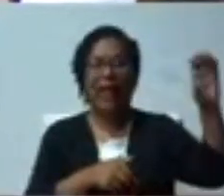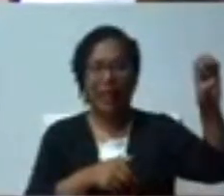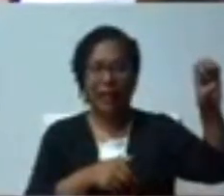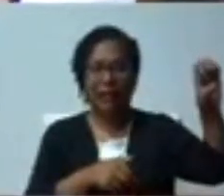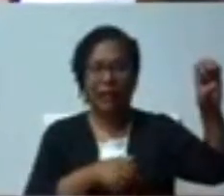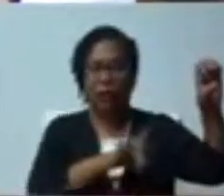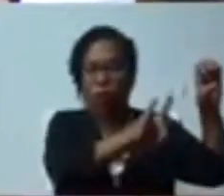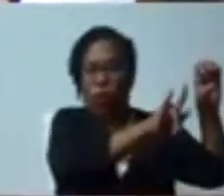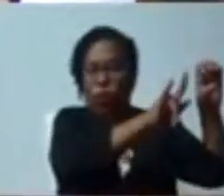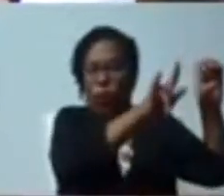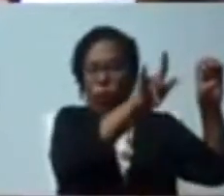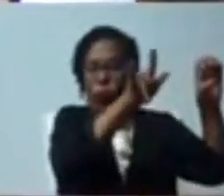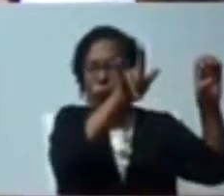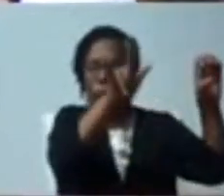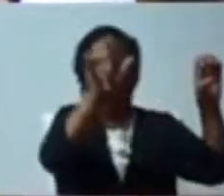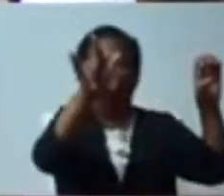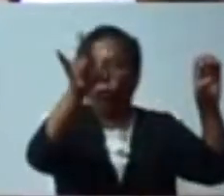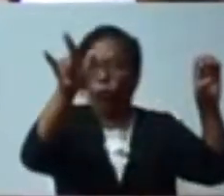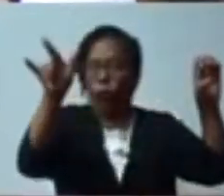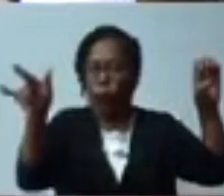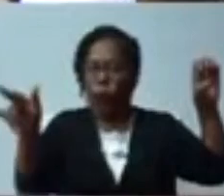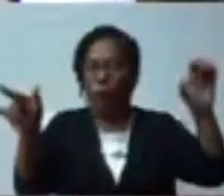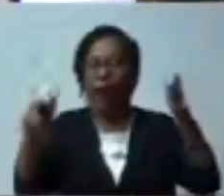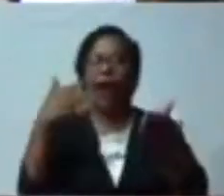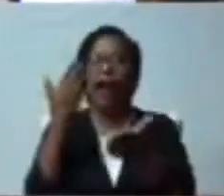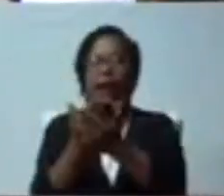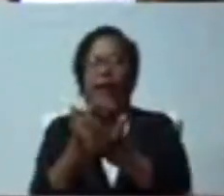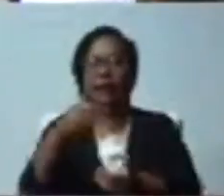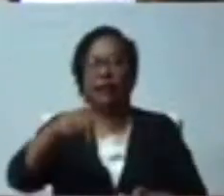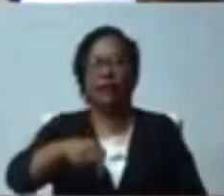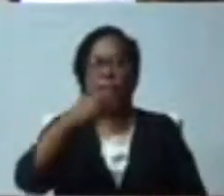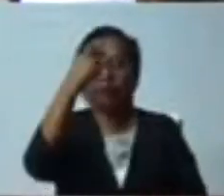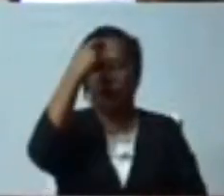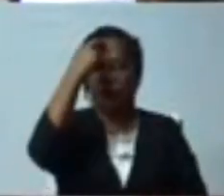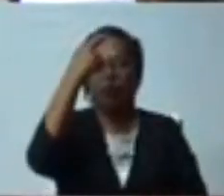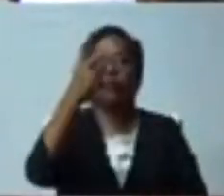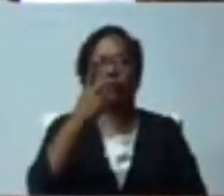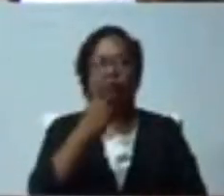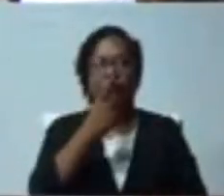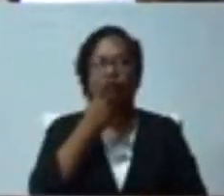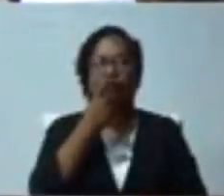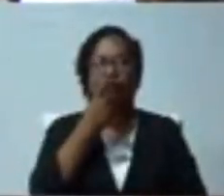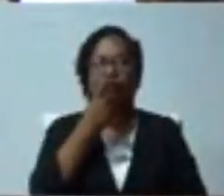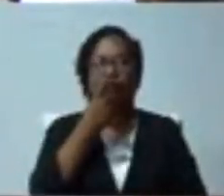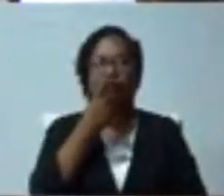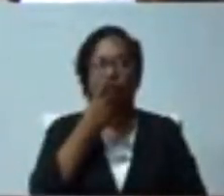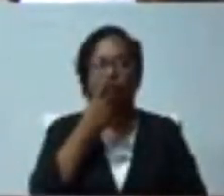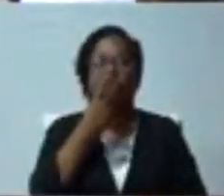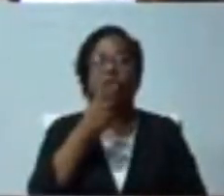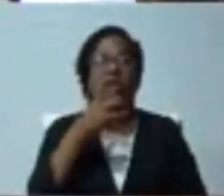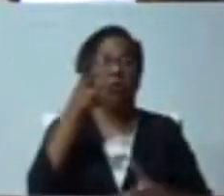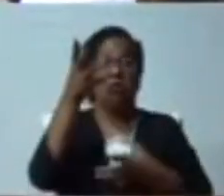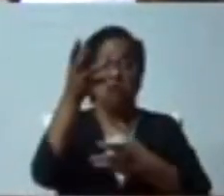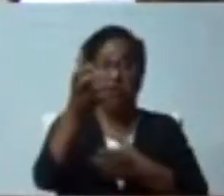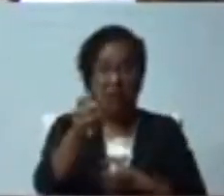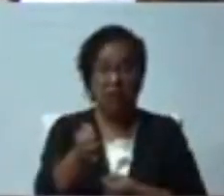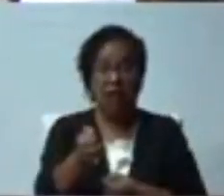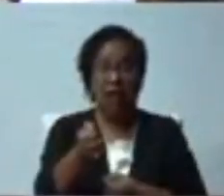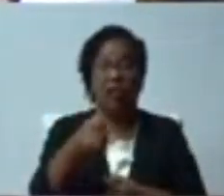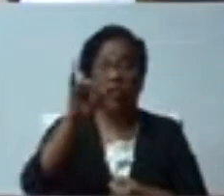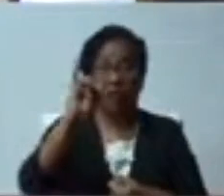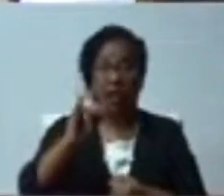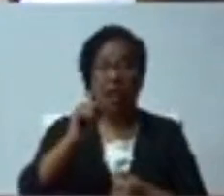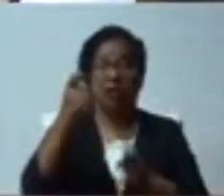los operadores de esa línea, que dijeron, nosotros estamos confiados en que nos van a aprobar los incentivos, y hemos abierto